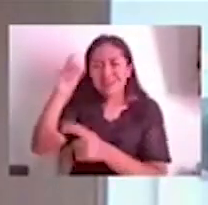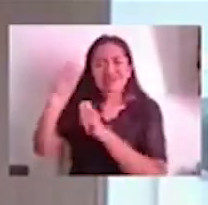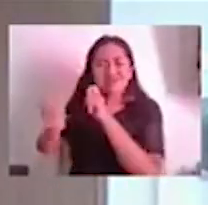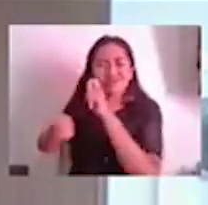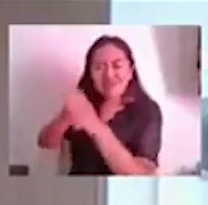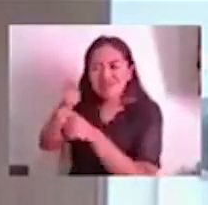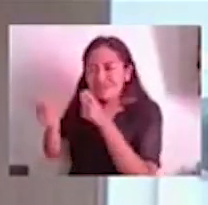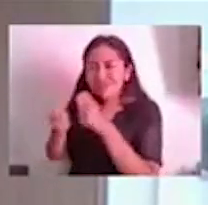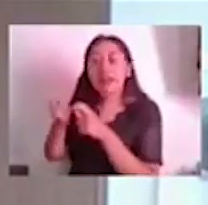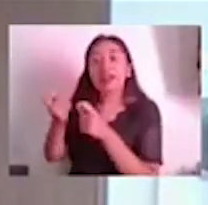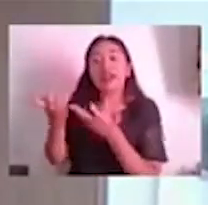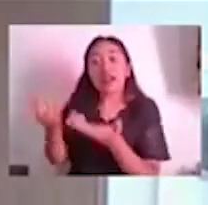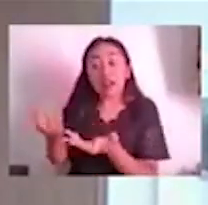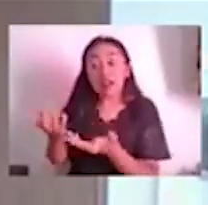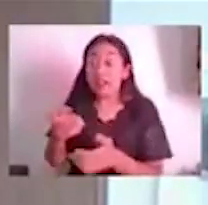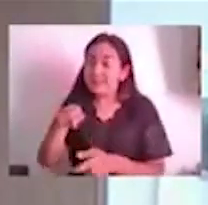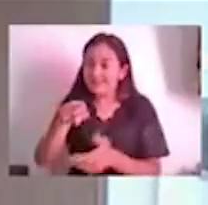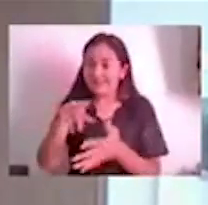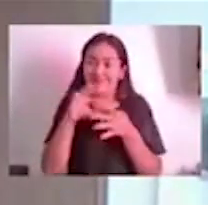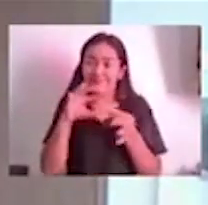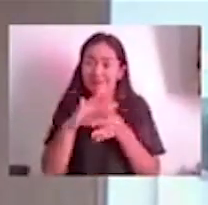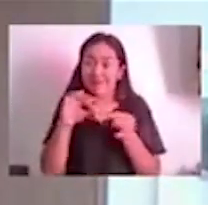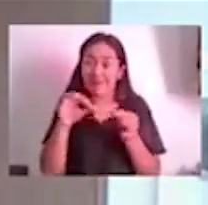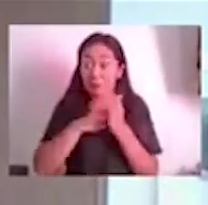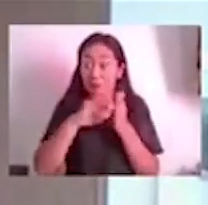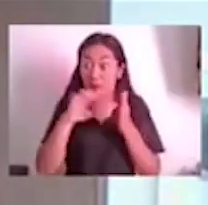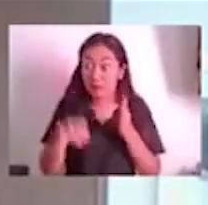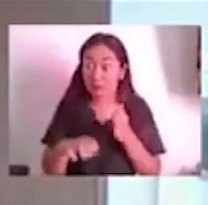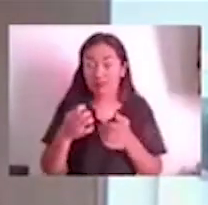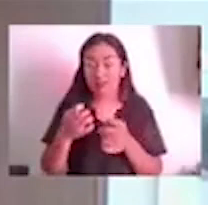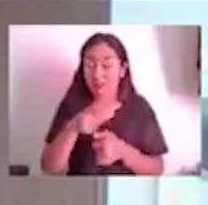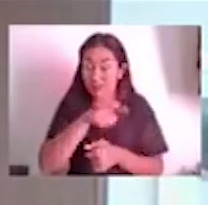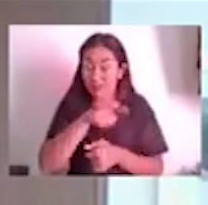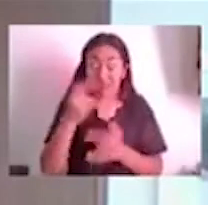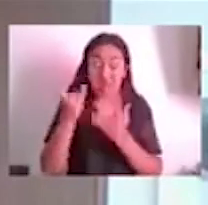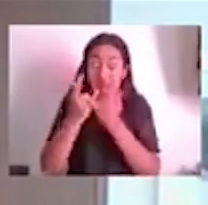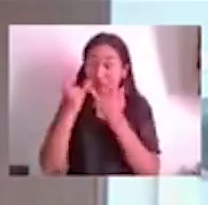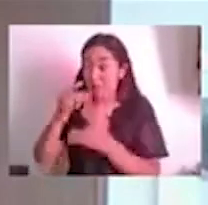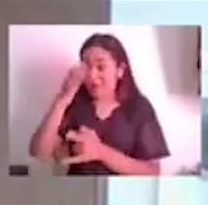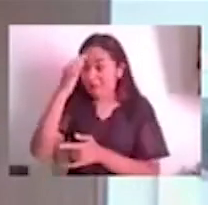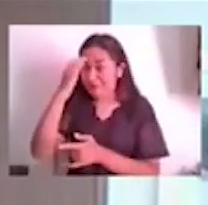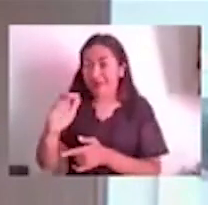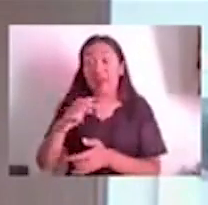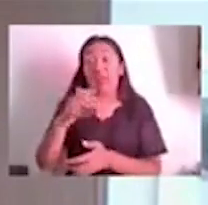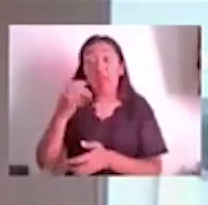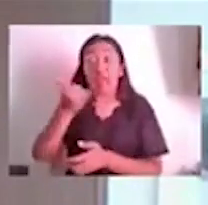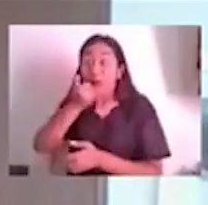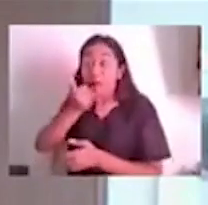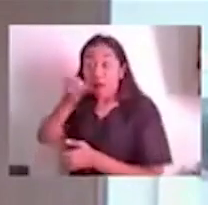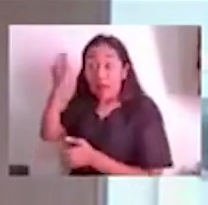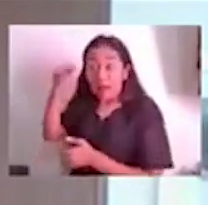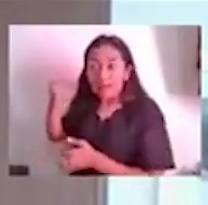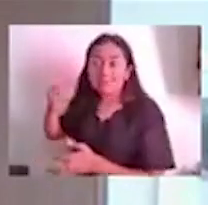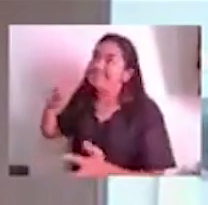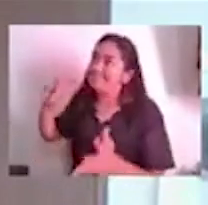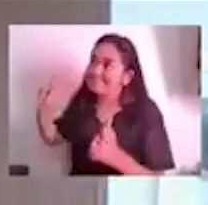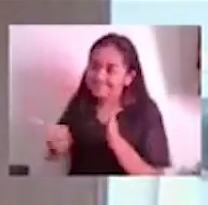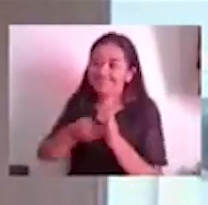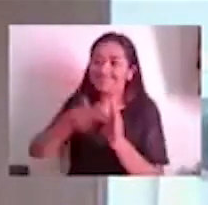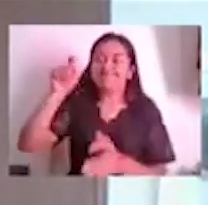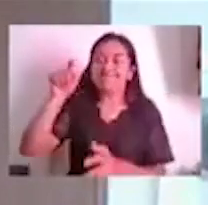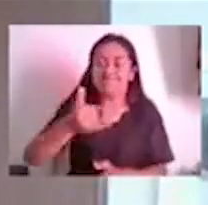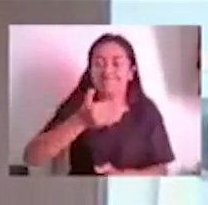consigna que decimos, el que no conoce su historia está condenado a repetir los errores, pero más que nada creo que es bien importante conocer nuestra historia